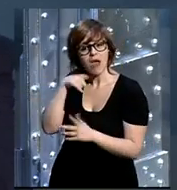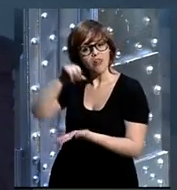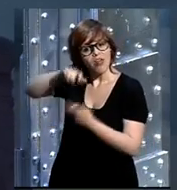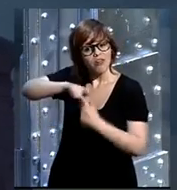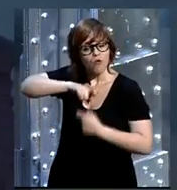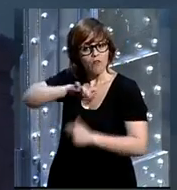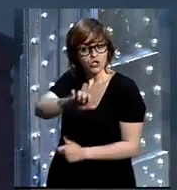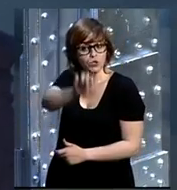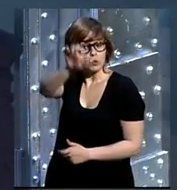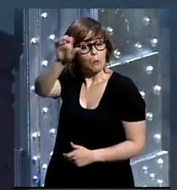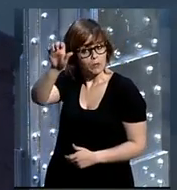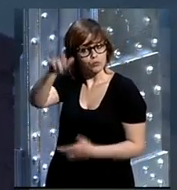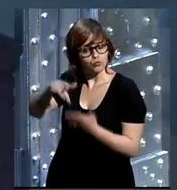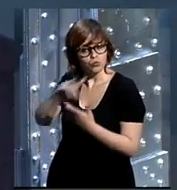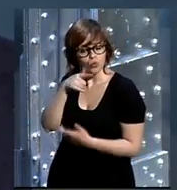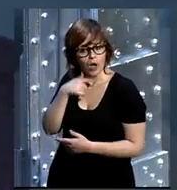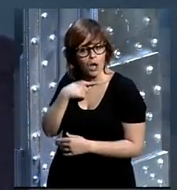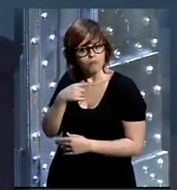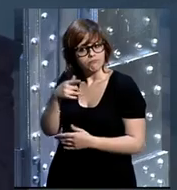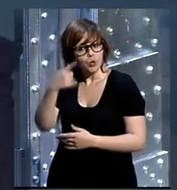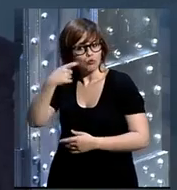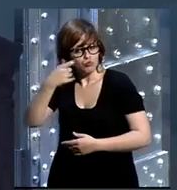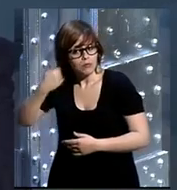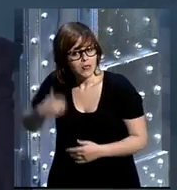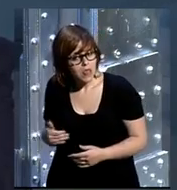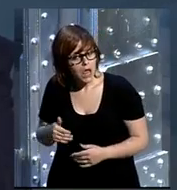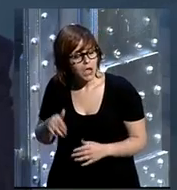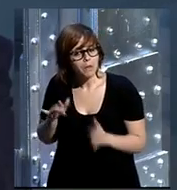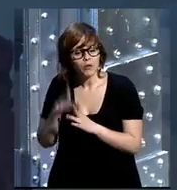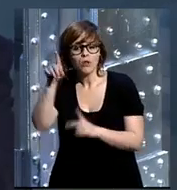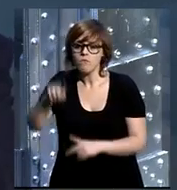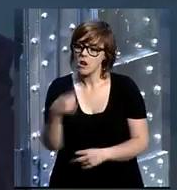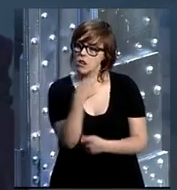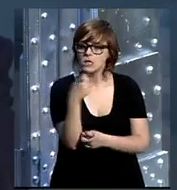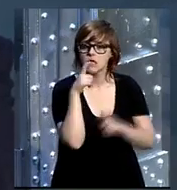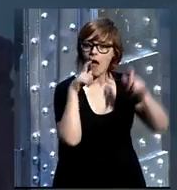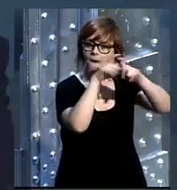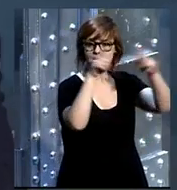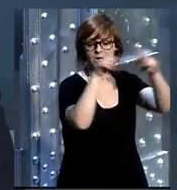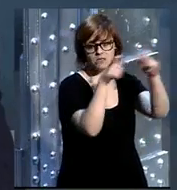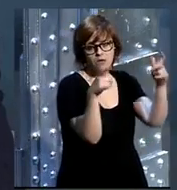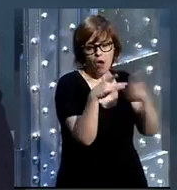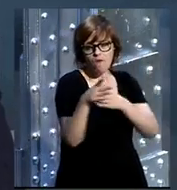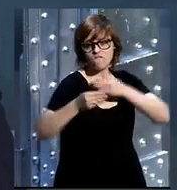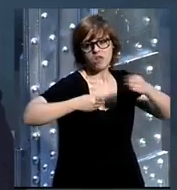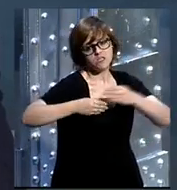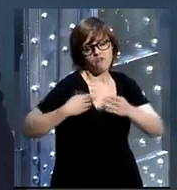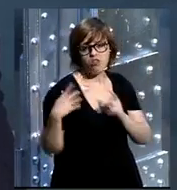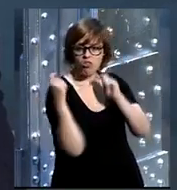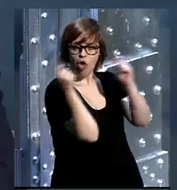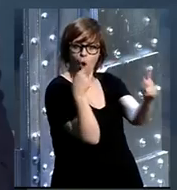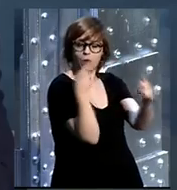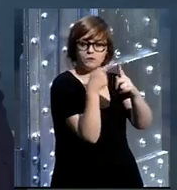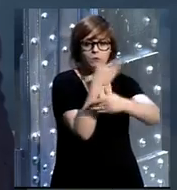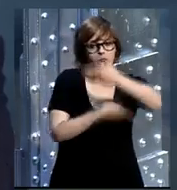que están acostumbrados y se merecen, pero a la vez den a las empresas suficiente flexibilidad para poder desarrollar